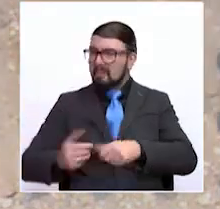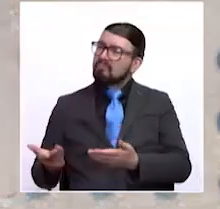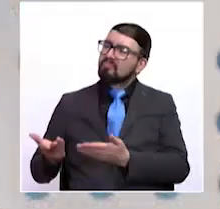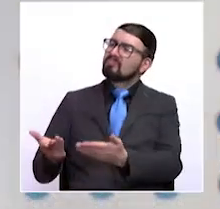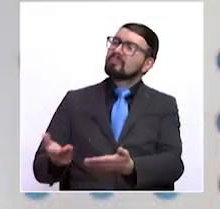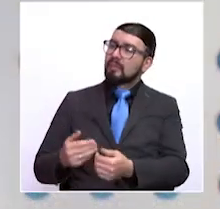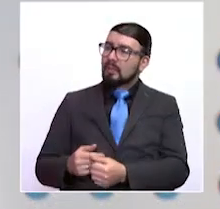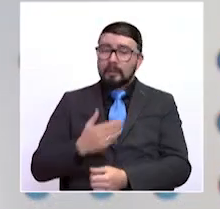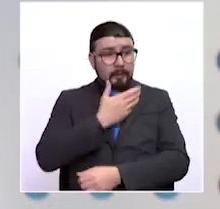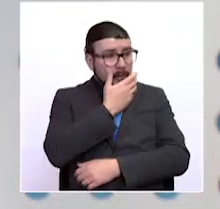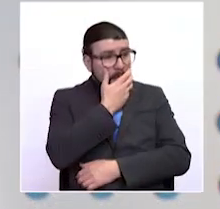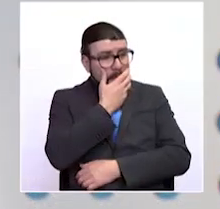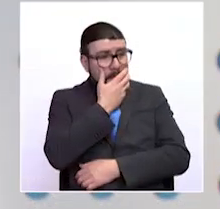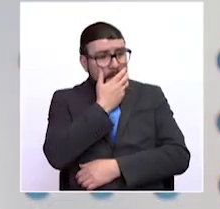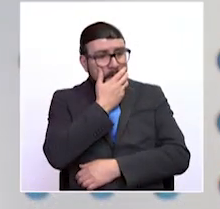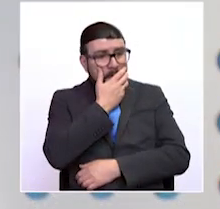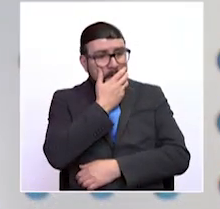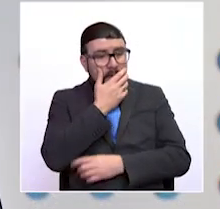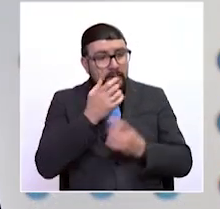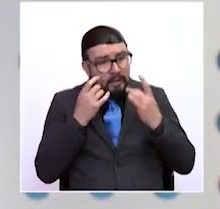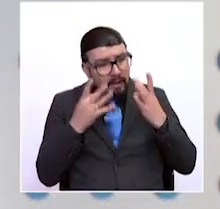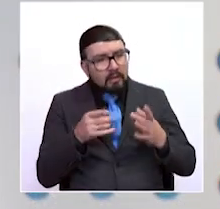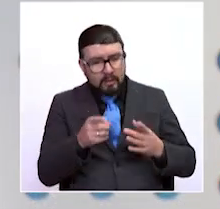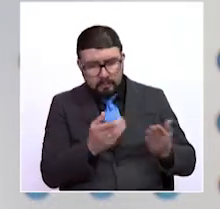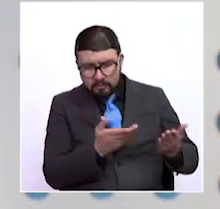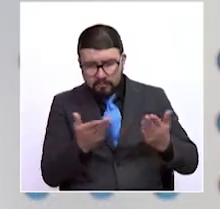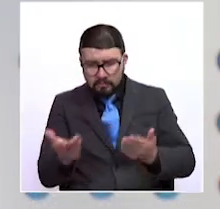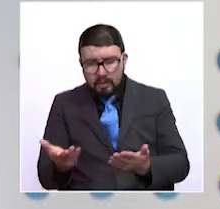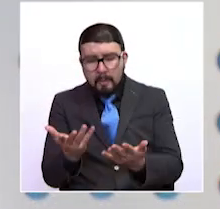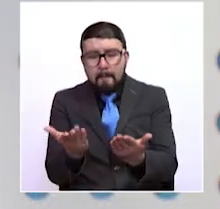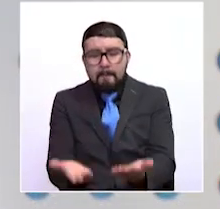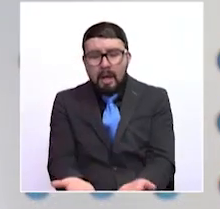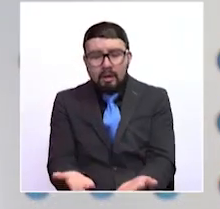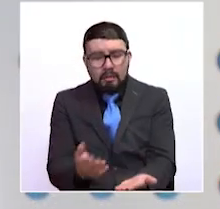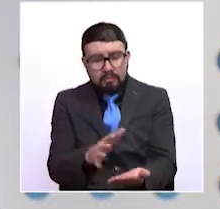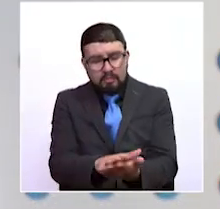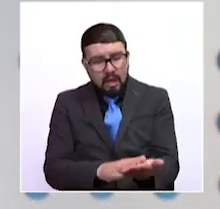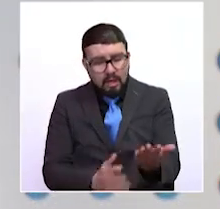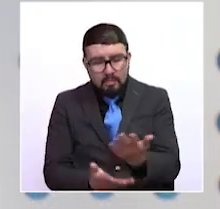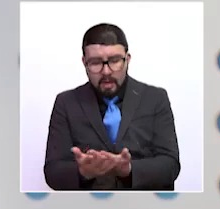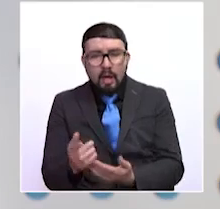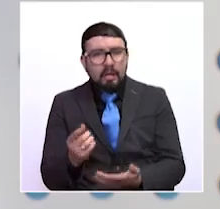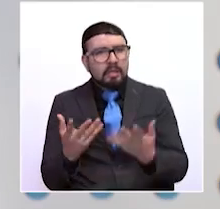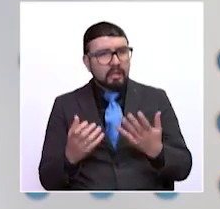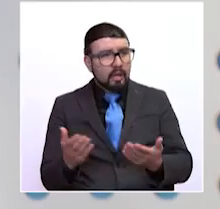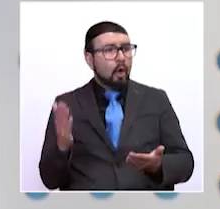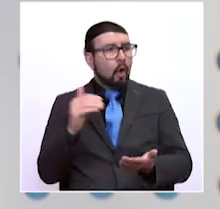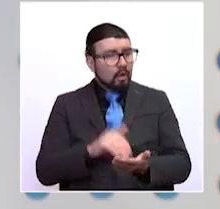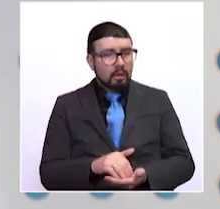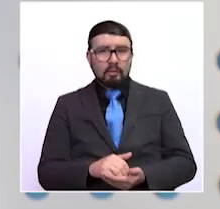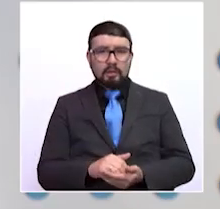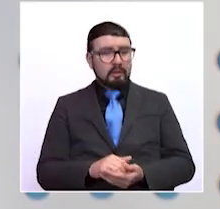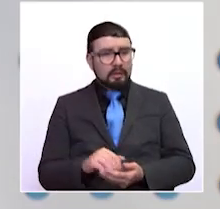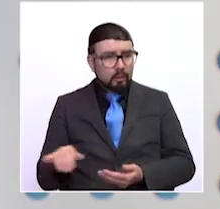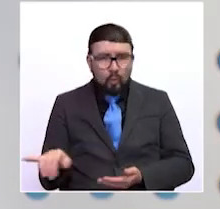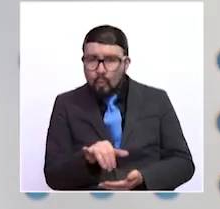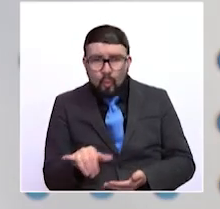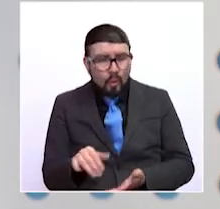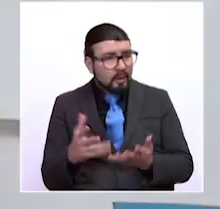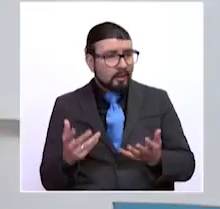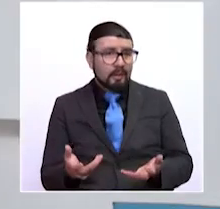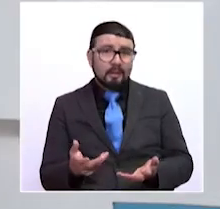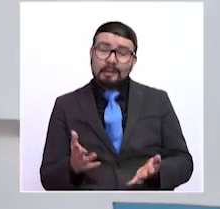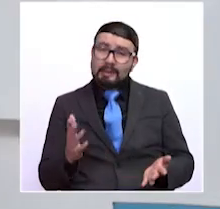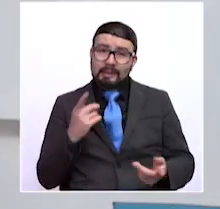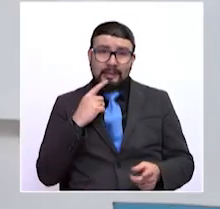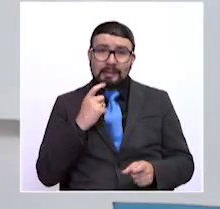mío, ponga sus manos aquí, porque muchas veces quieren volver a ser iguales y no lo van a hacer. Y